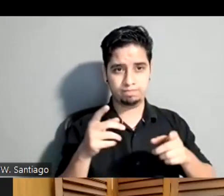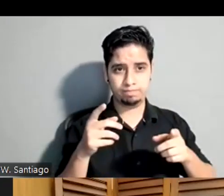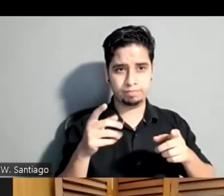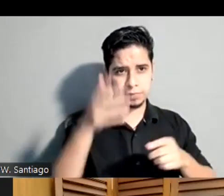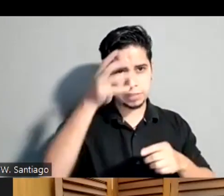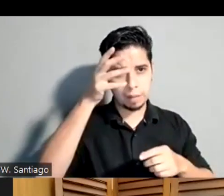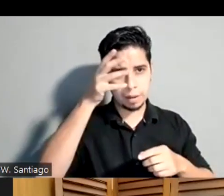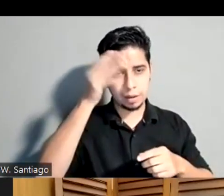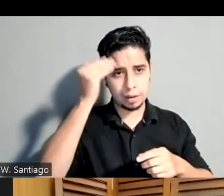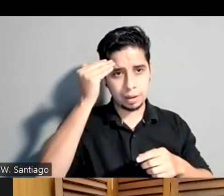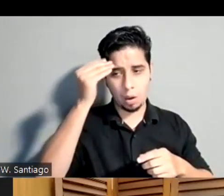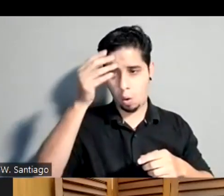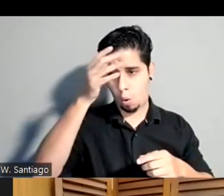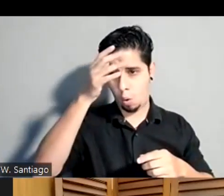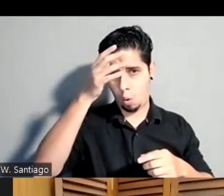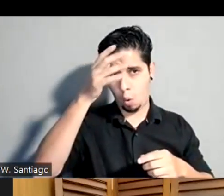por la corrupción,